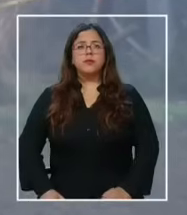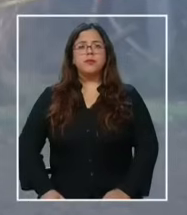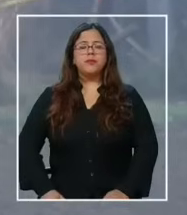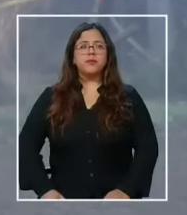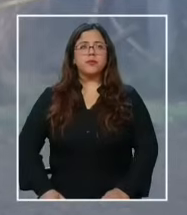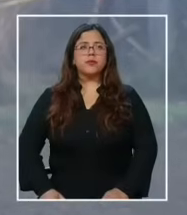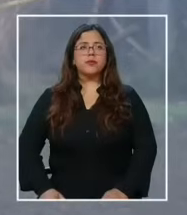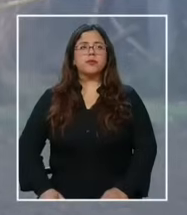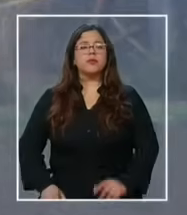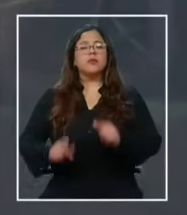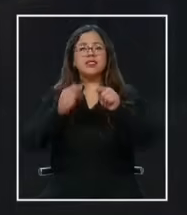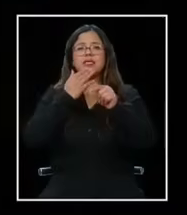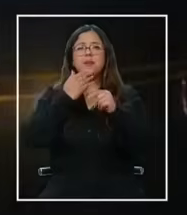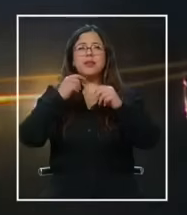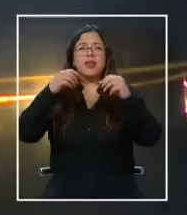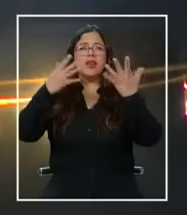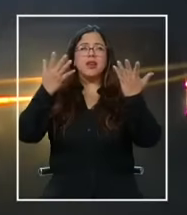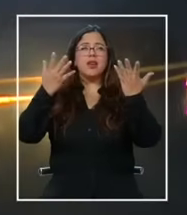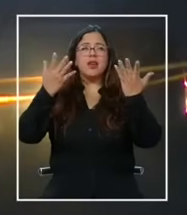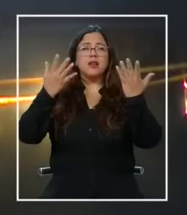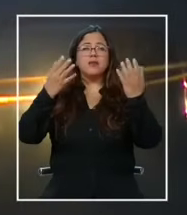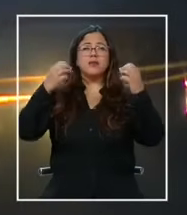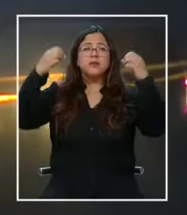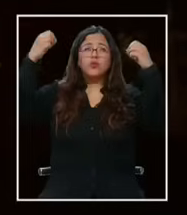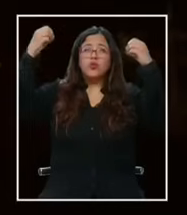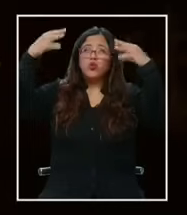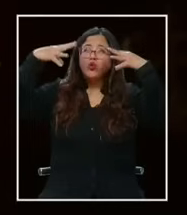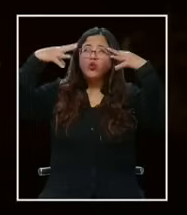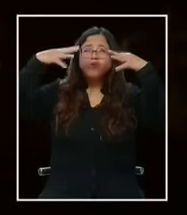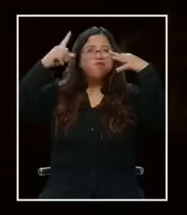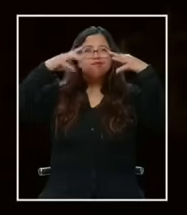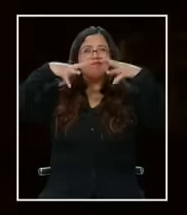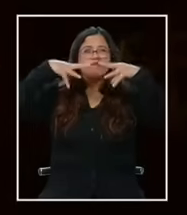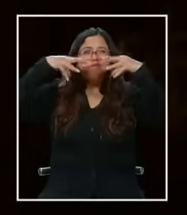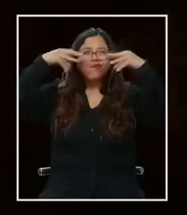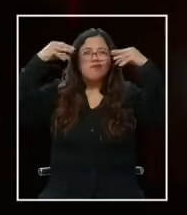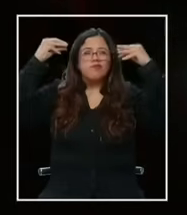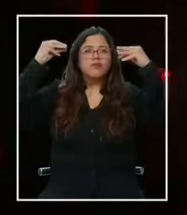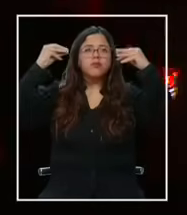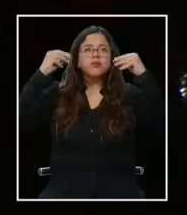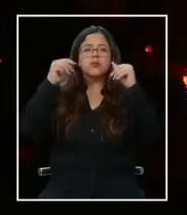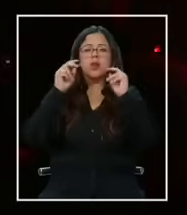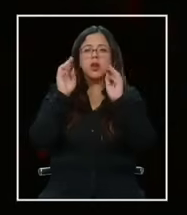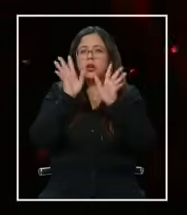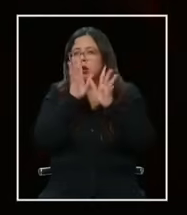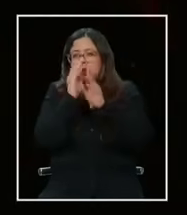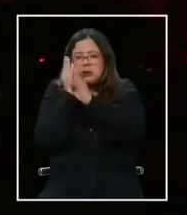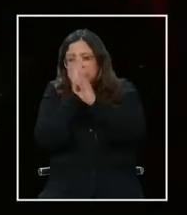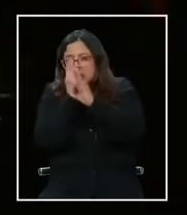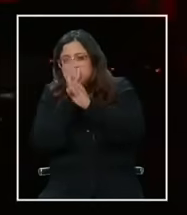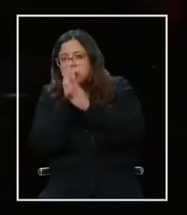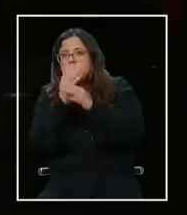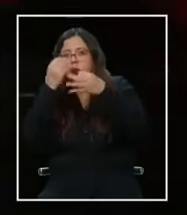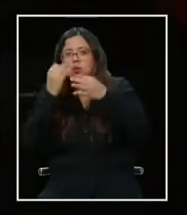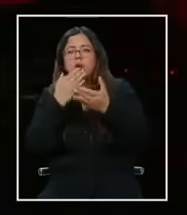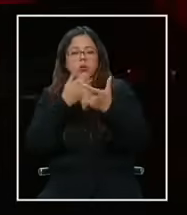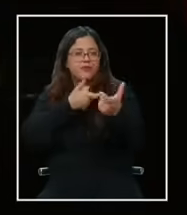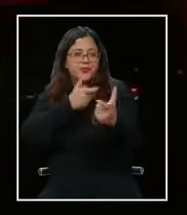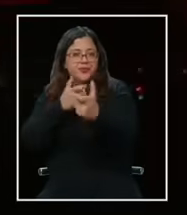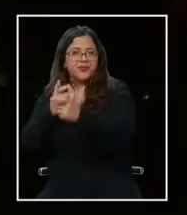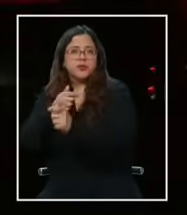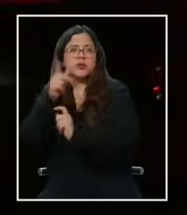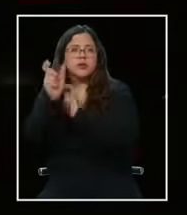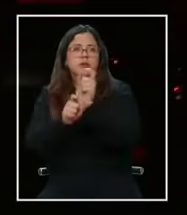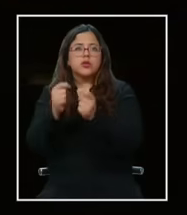esto sumado a la poca luz que hay durante la noche permitió que no fueran vistos cuando atacaron a ambos hombres ellos